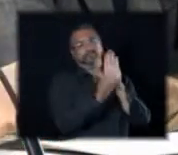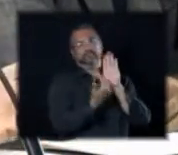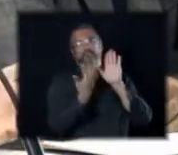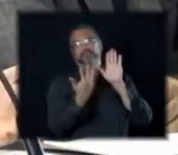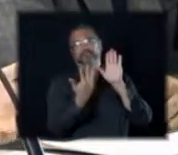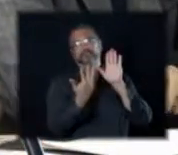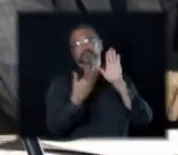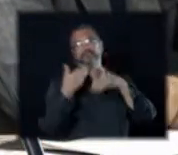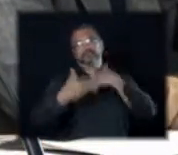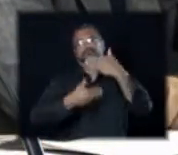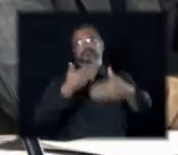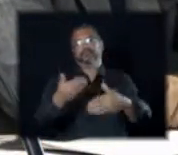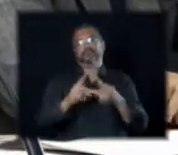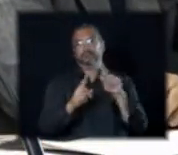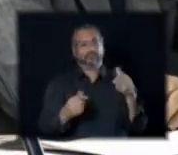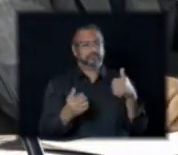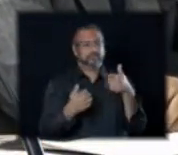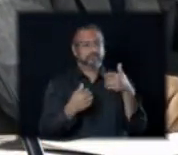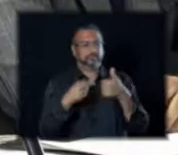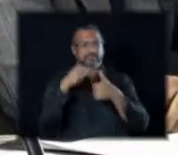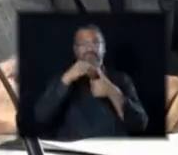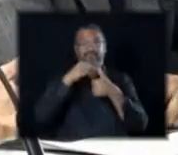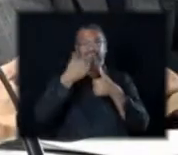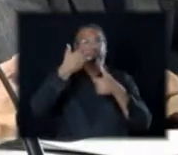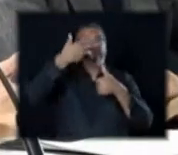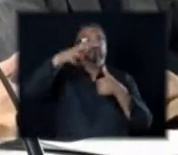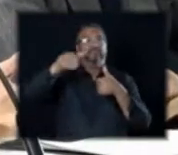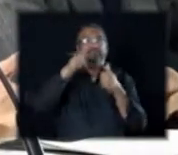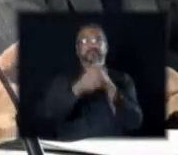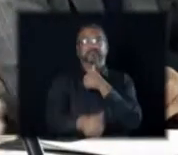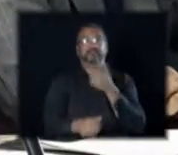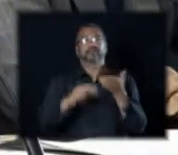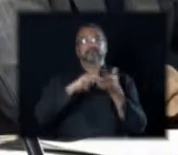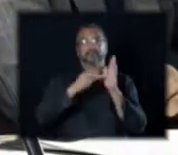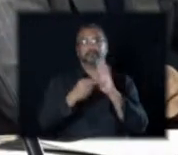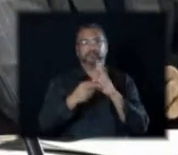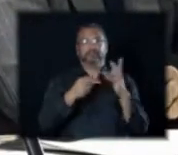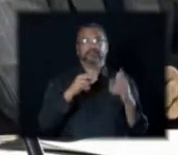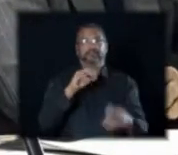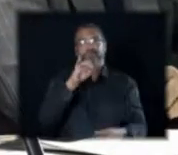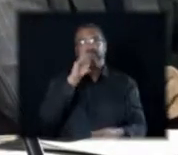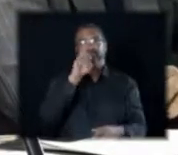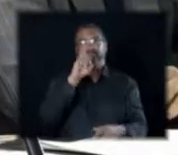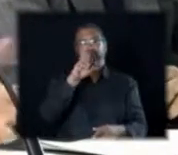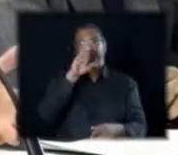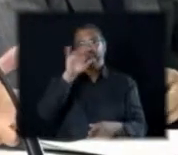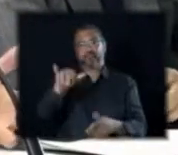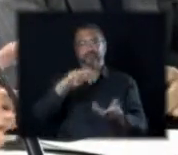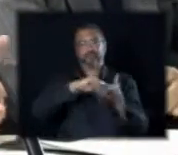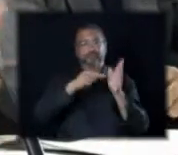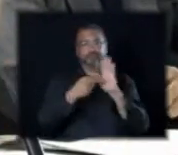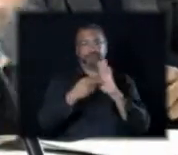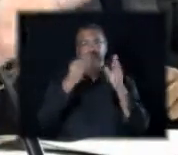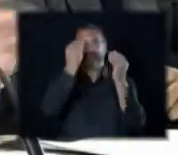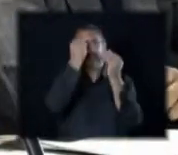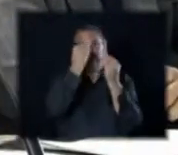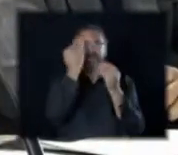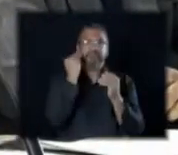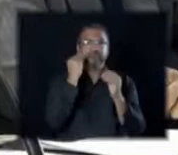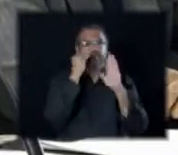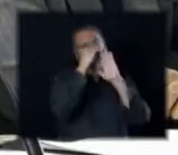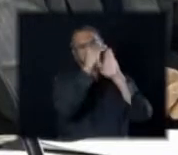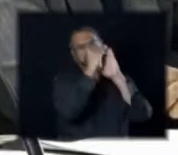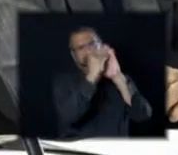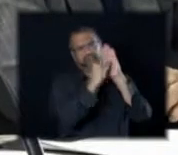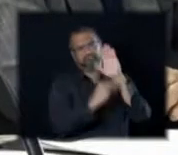seguir el proceso de FISA que mencionamos. Hemos completado el primer proceso, que es brindar un inventario completo de esas cuentas bancarias.